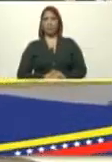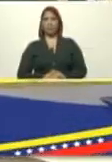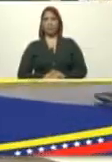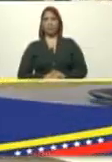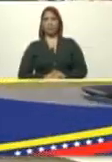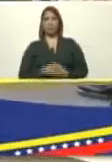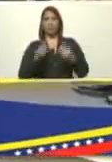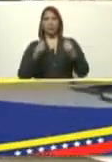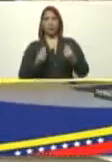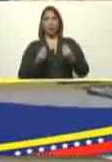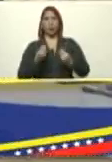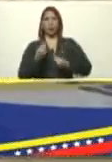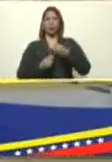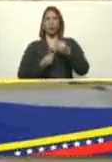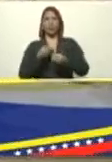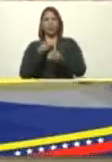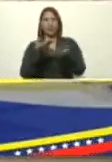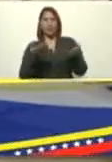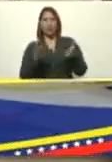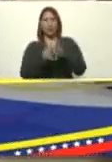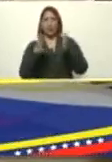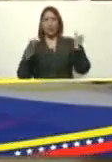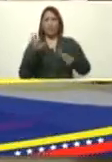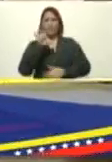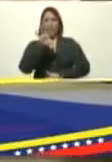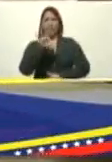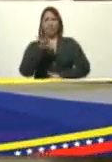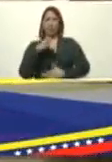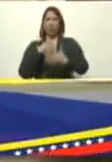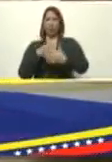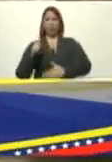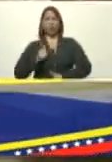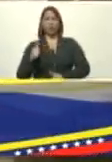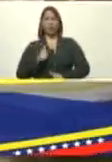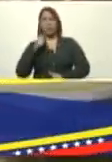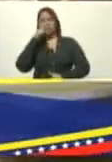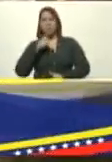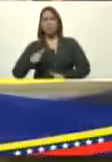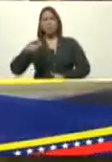¿Cómo se hace esto con una gran potencia, contra cualquier pueblo del mundo?